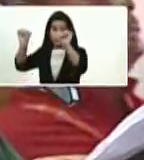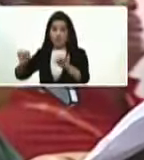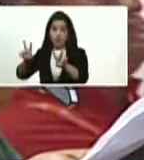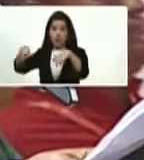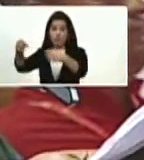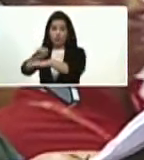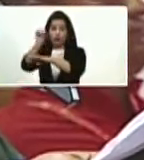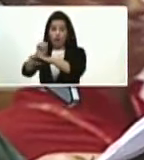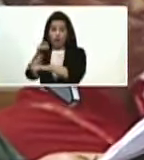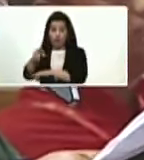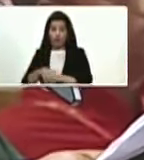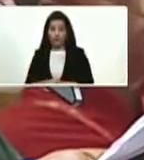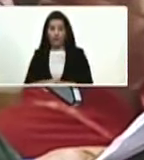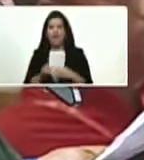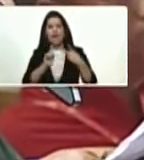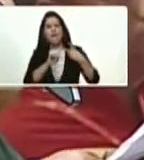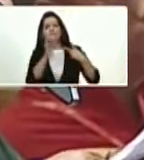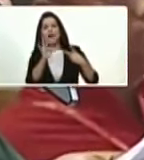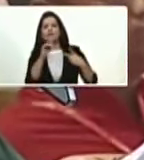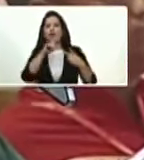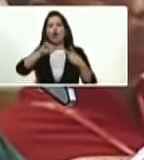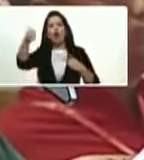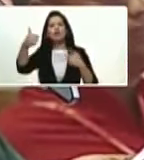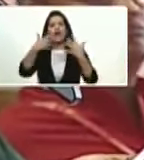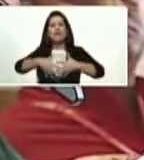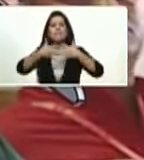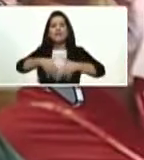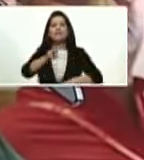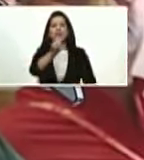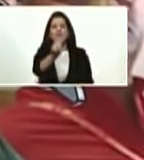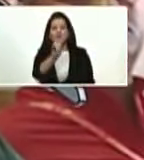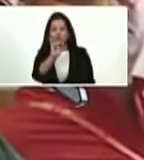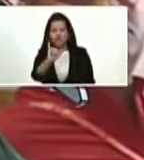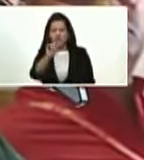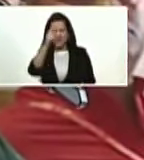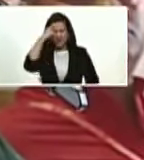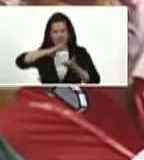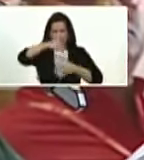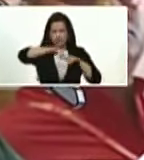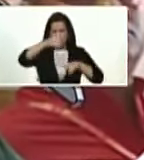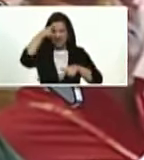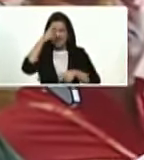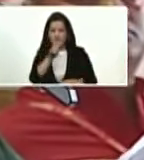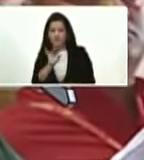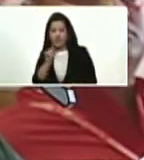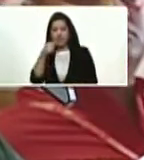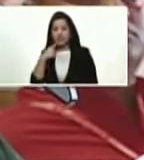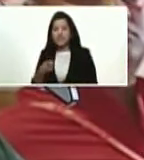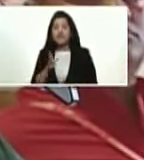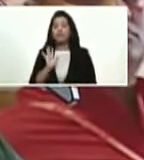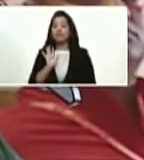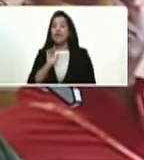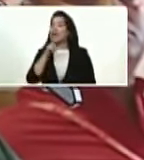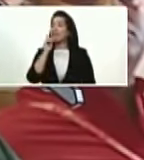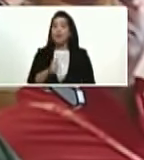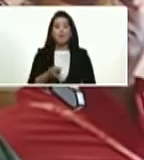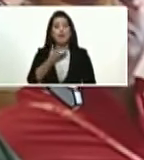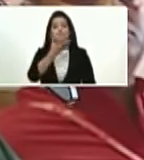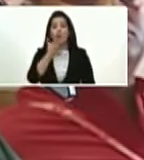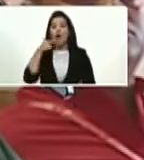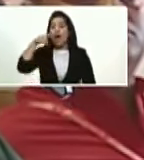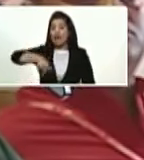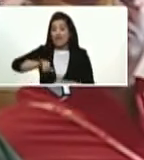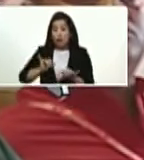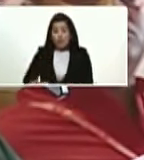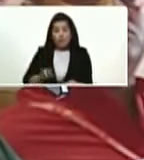tecnología, la empresa BIT, y ellos proponen que se comunalice la construcción y la fabricación de los bolsos y